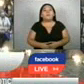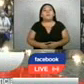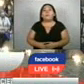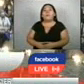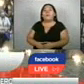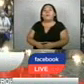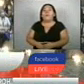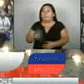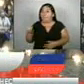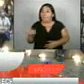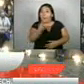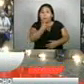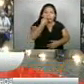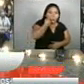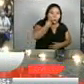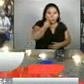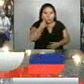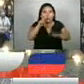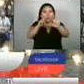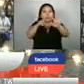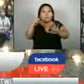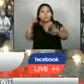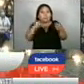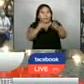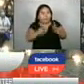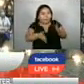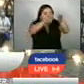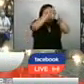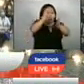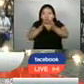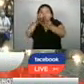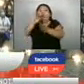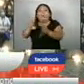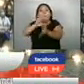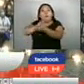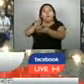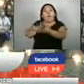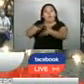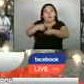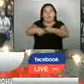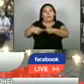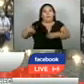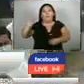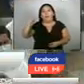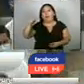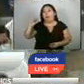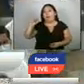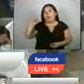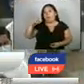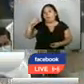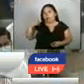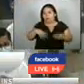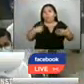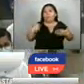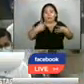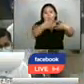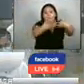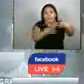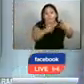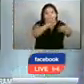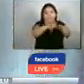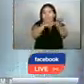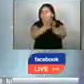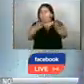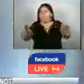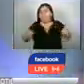600 inspectores verificarán en empresas e instituciones que el pago del aguinaldo se haga en el periodo que ordena la ley. Ya le contamos.